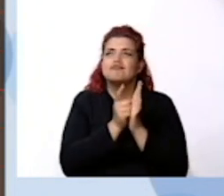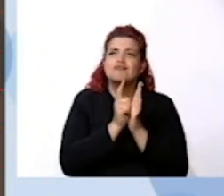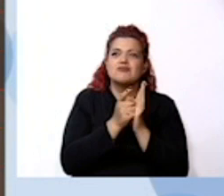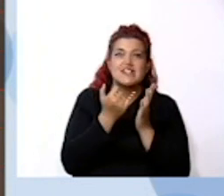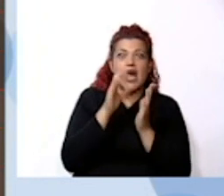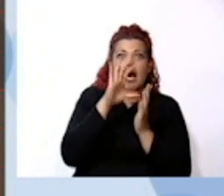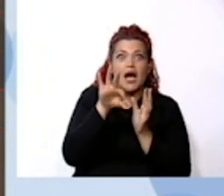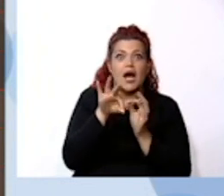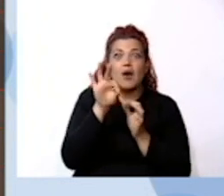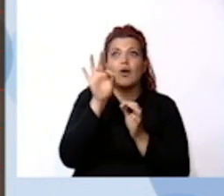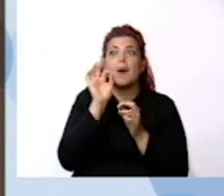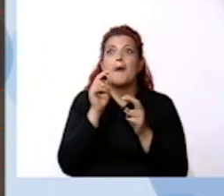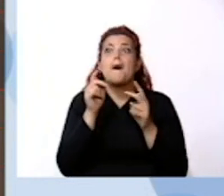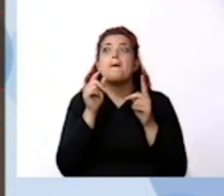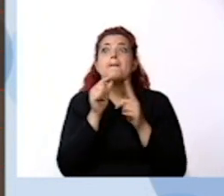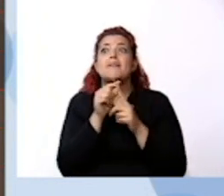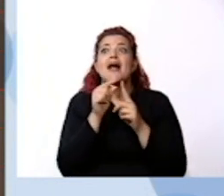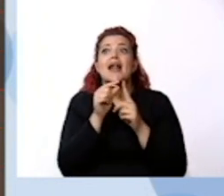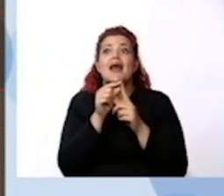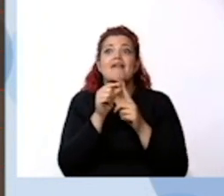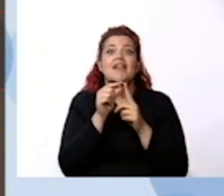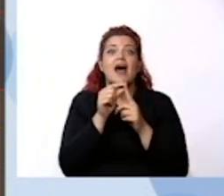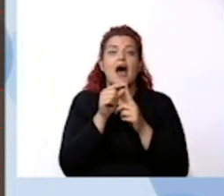Van a encontrar la palabra